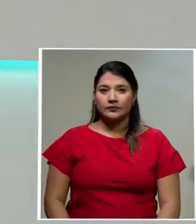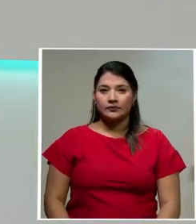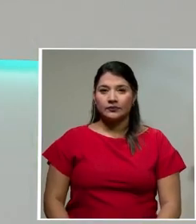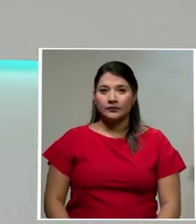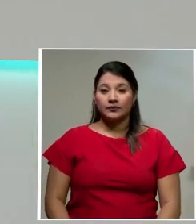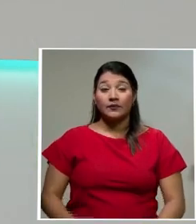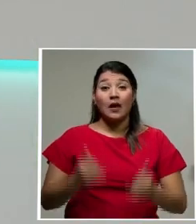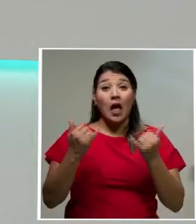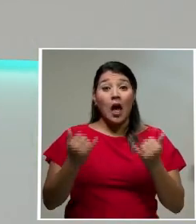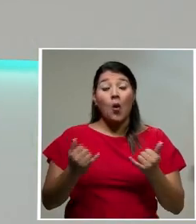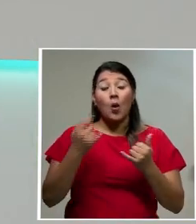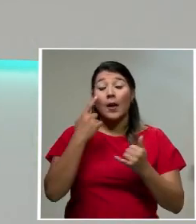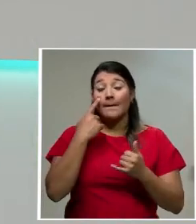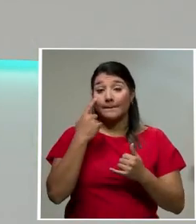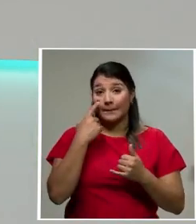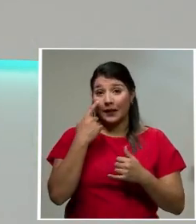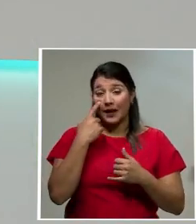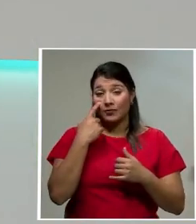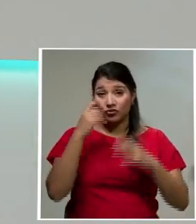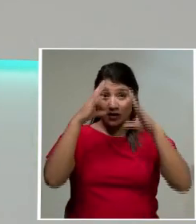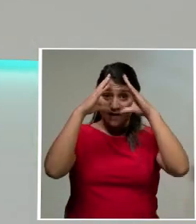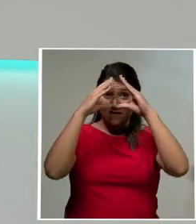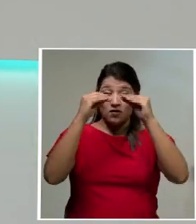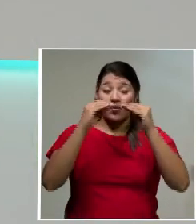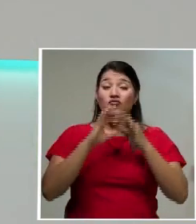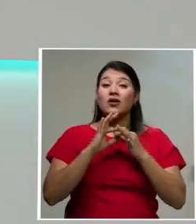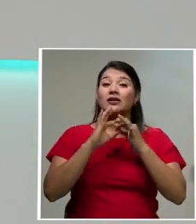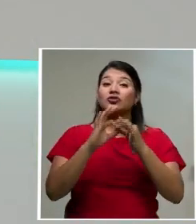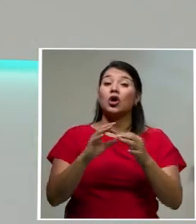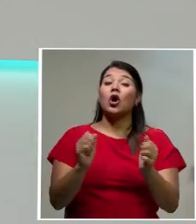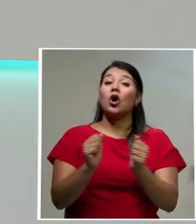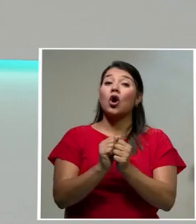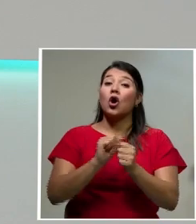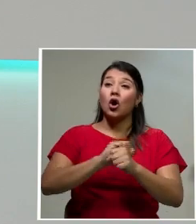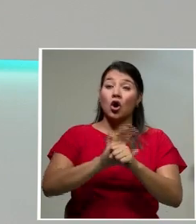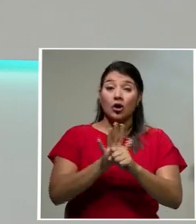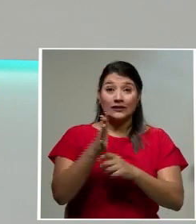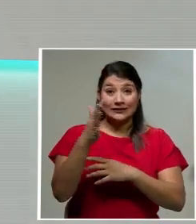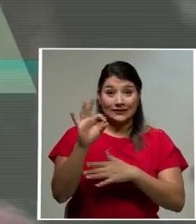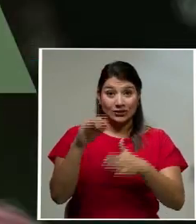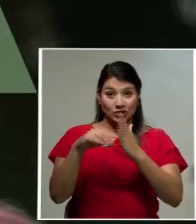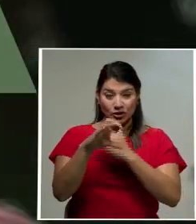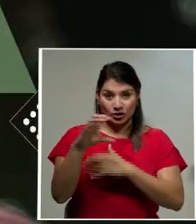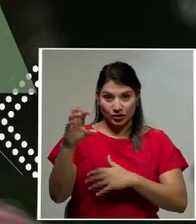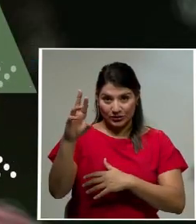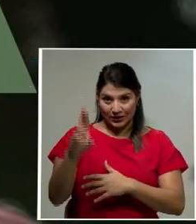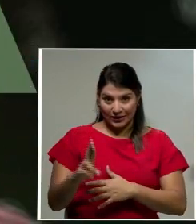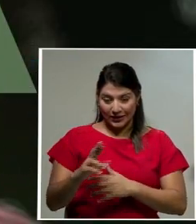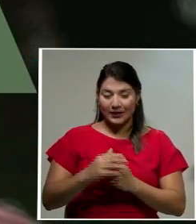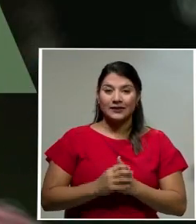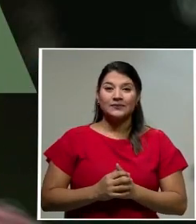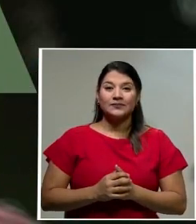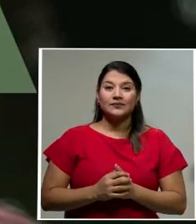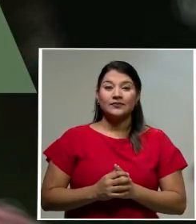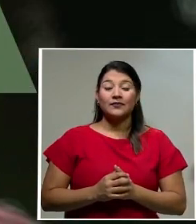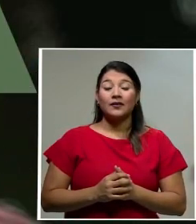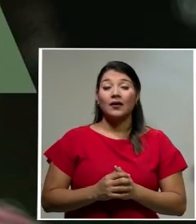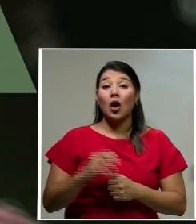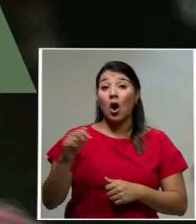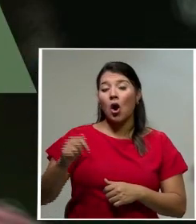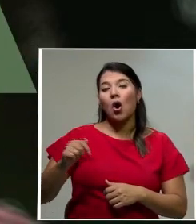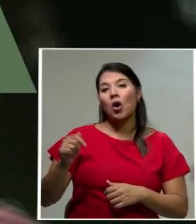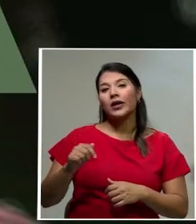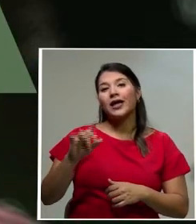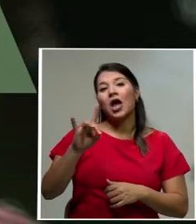Vamos a hacer un repaso en este momento sobre la situación del COVID en nuestro país. En la jornada se registran